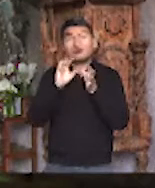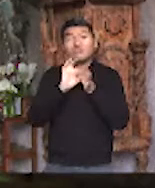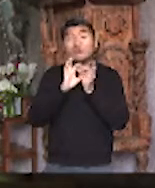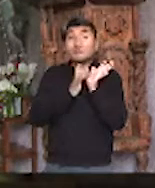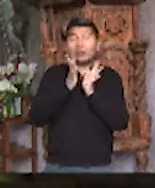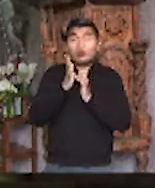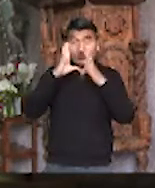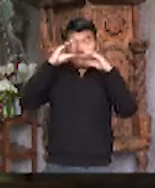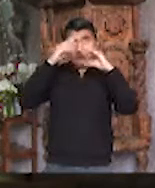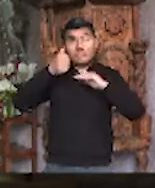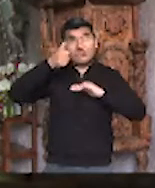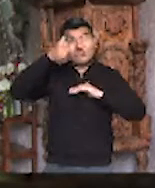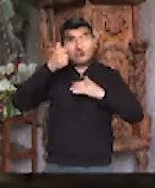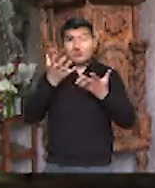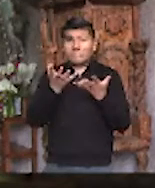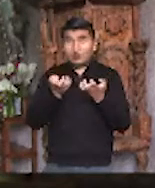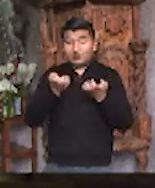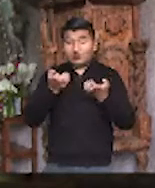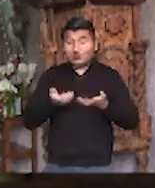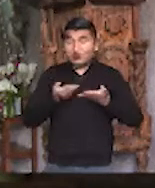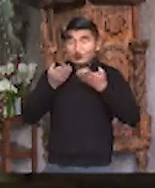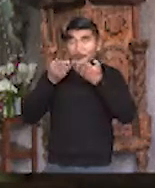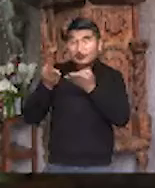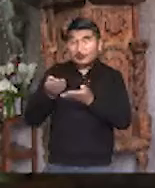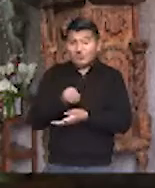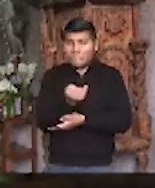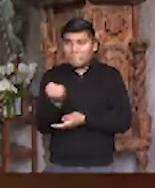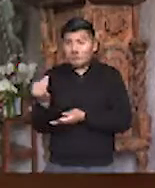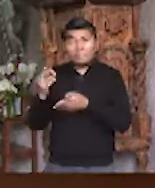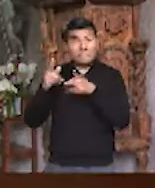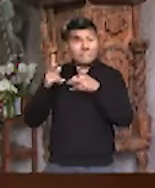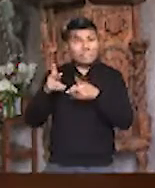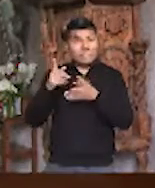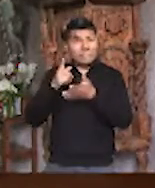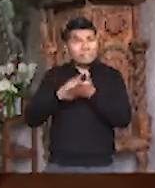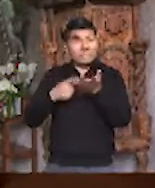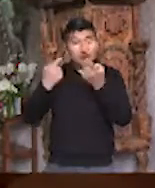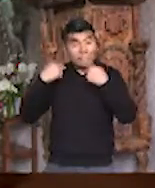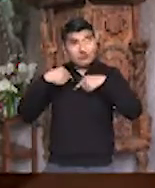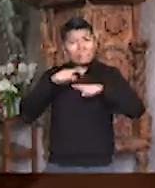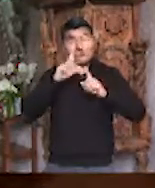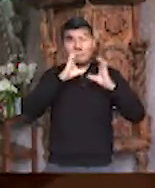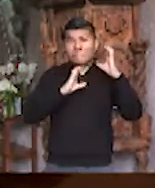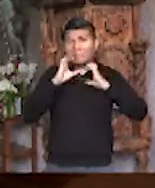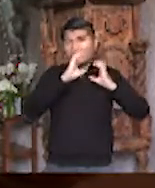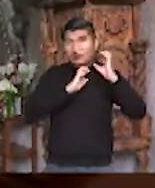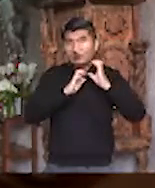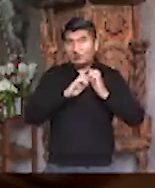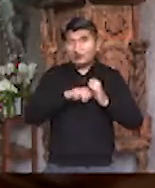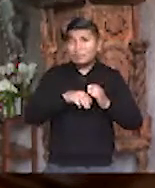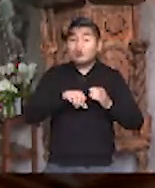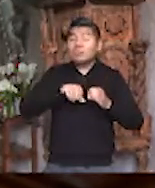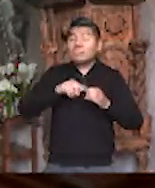maestro quiere dar a la multitud que ha ido a buscarlo al otro